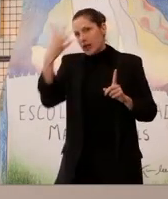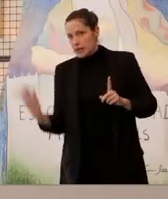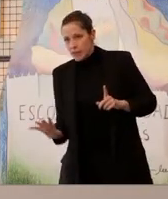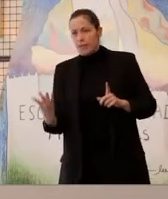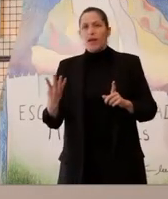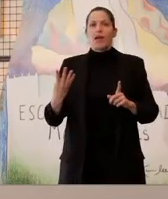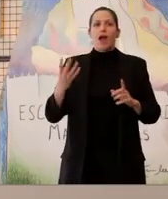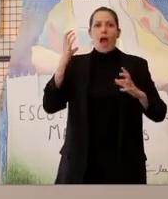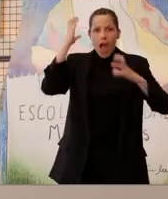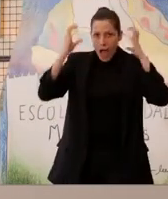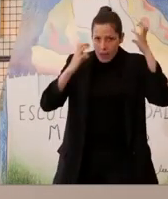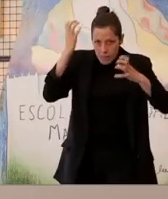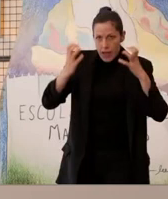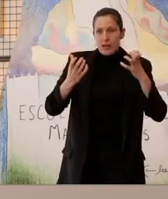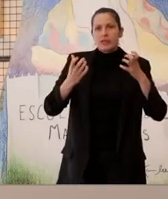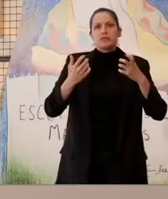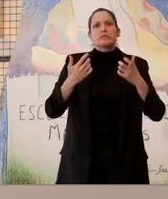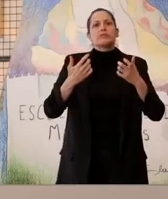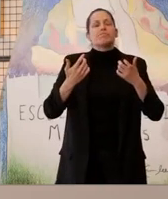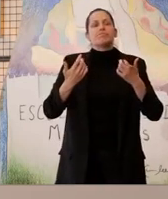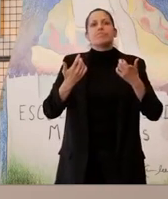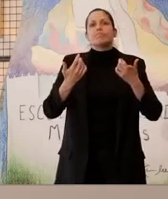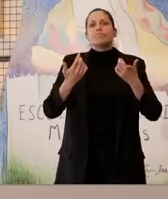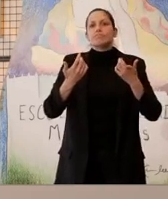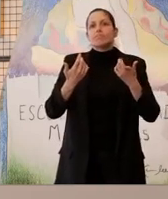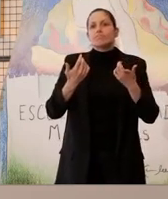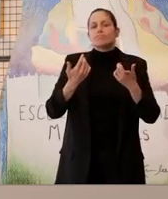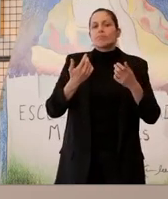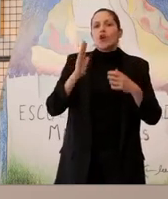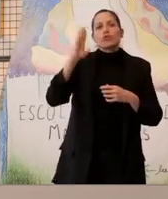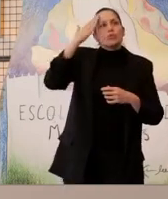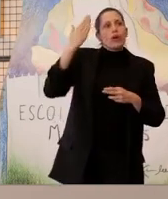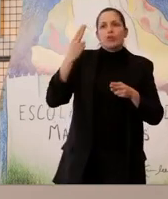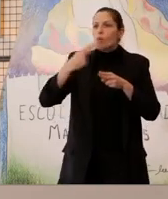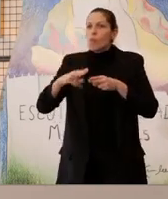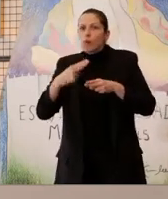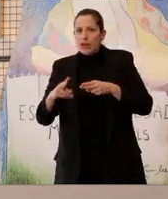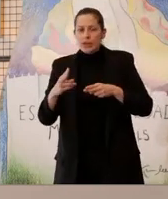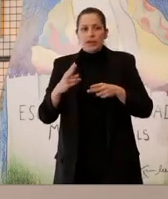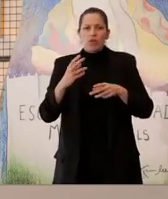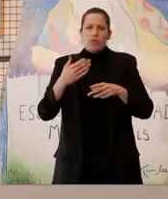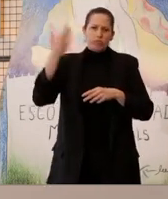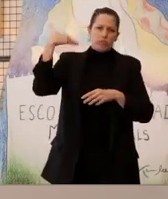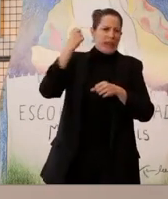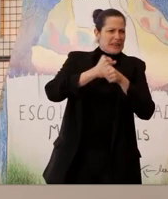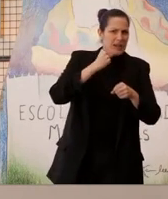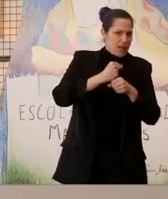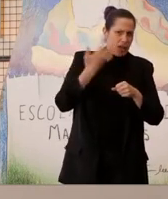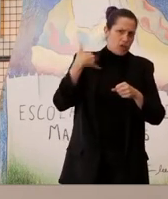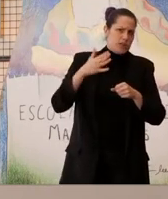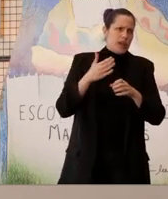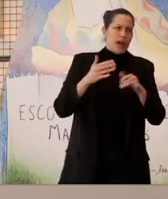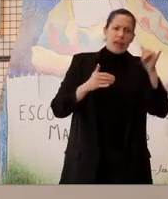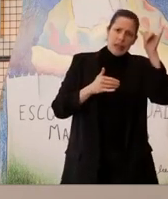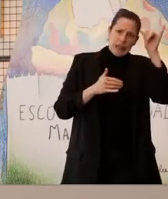animalista el otro sujeto político de trabajadores estaba bastante está pillado vamos que